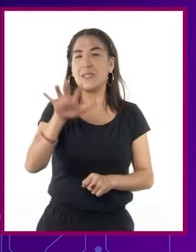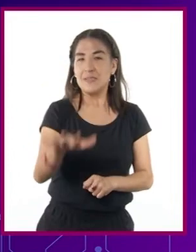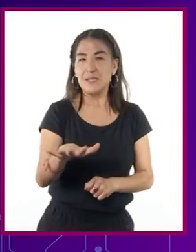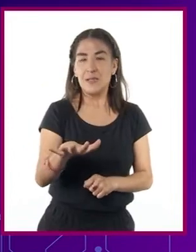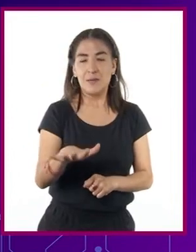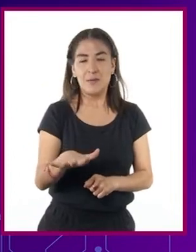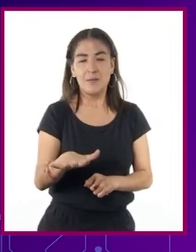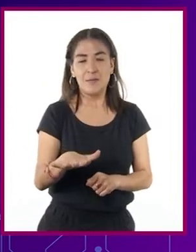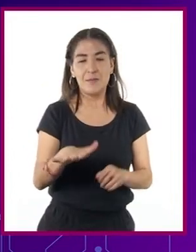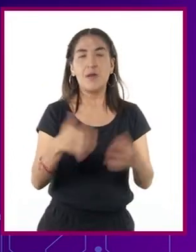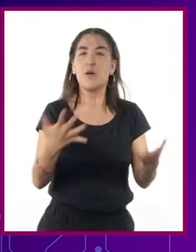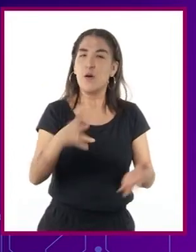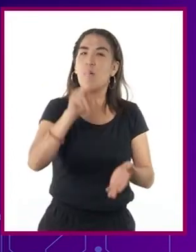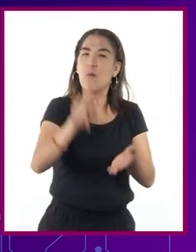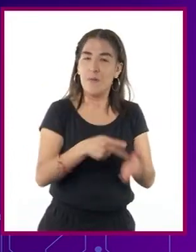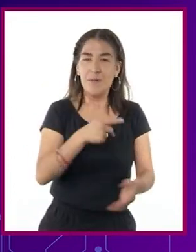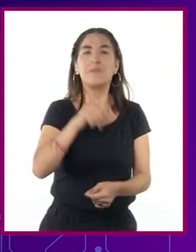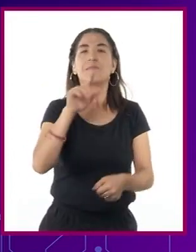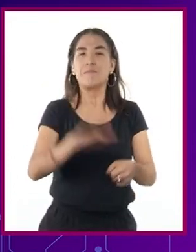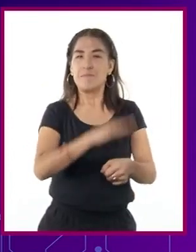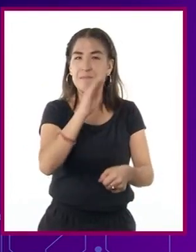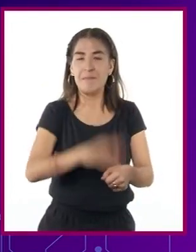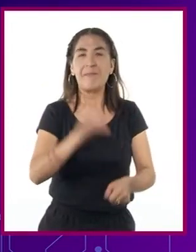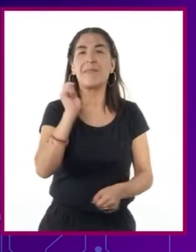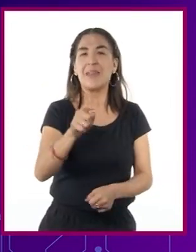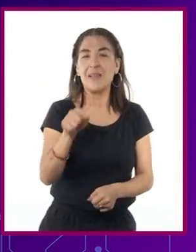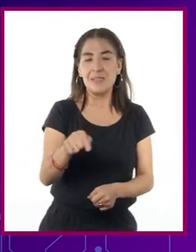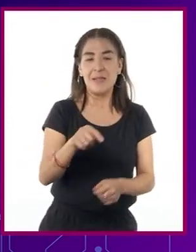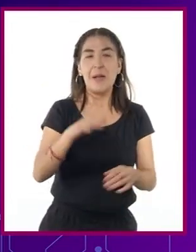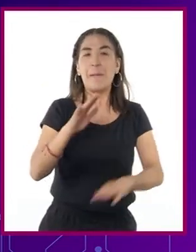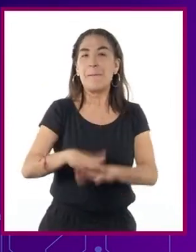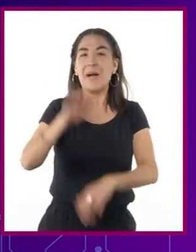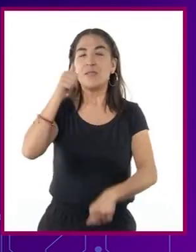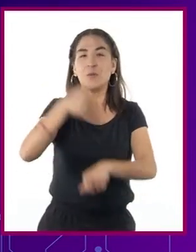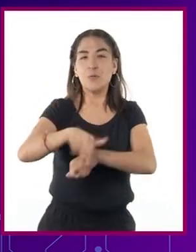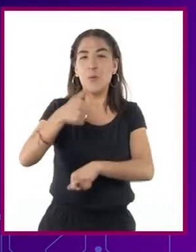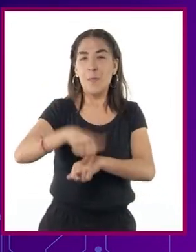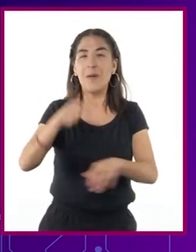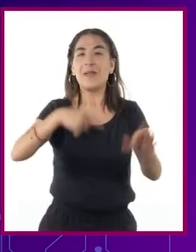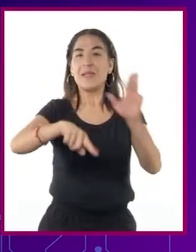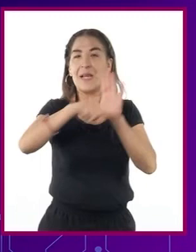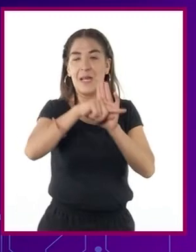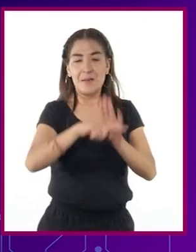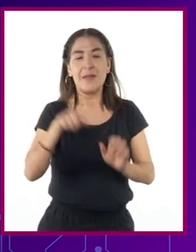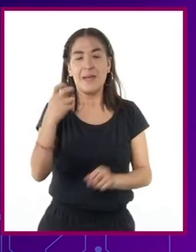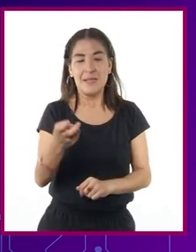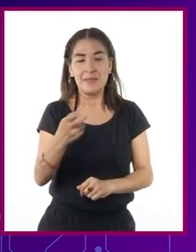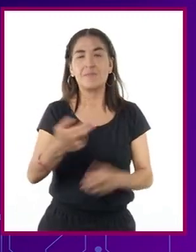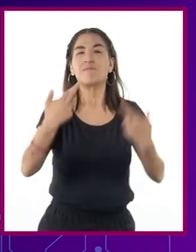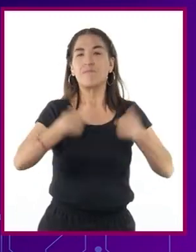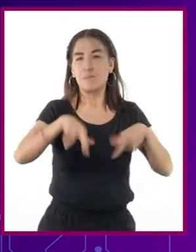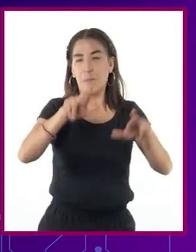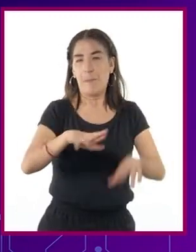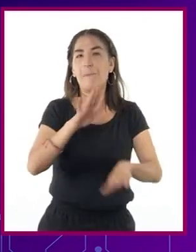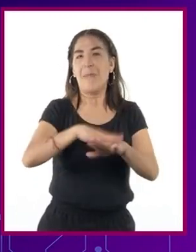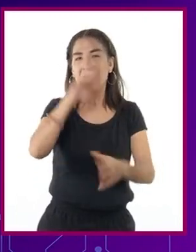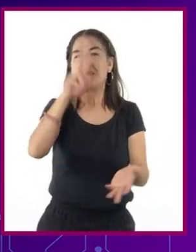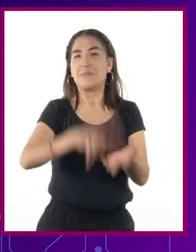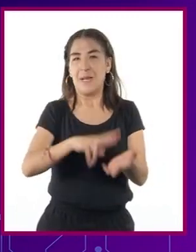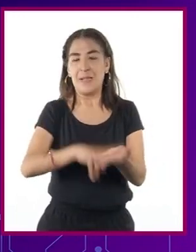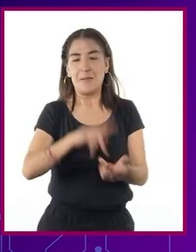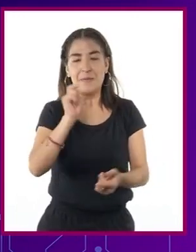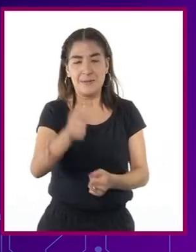0.00390,625. Nuevamente se cumple que la potencia con el mayor exponente negativo es la que representa un mayor valor, es